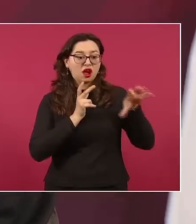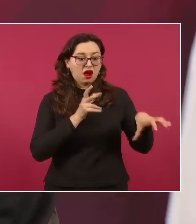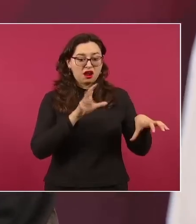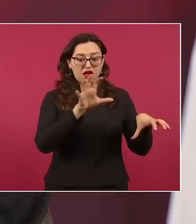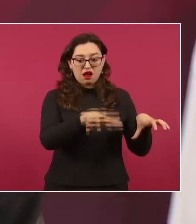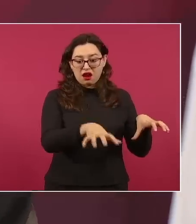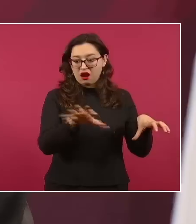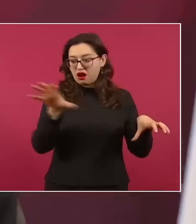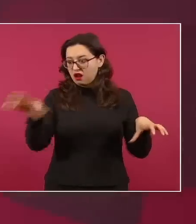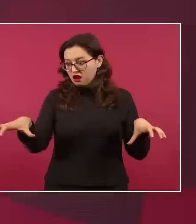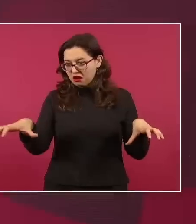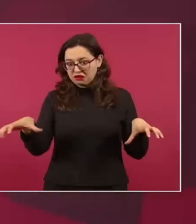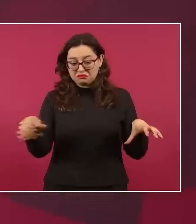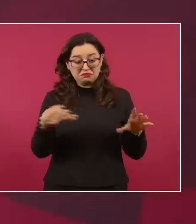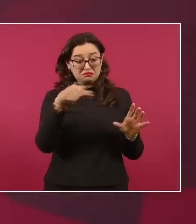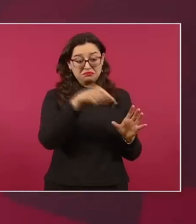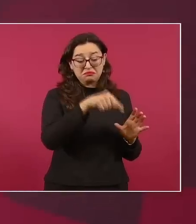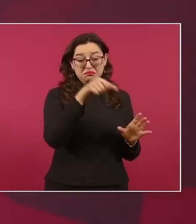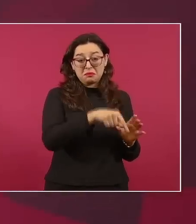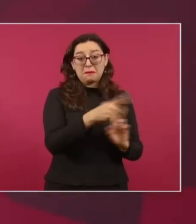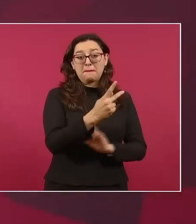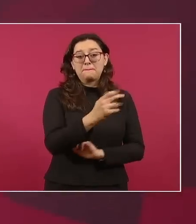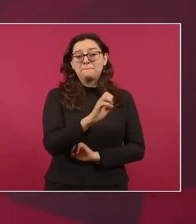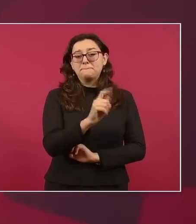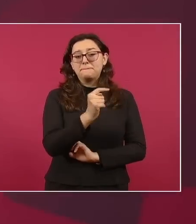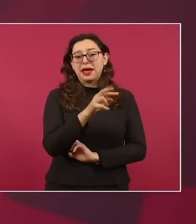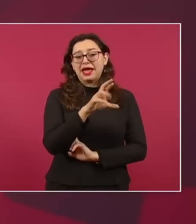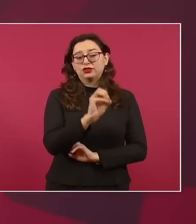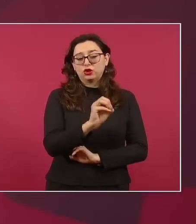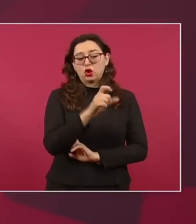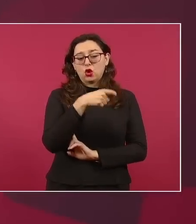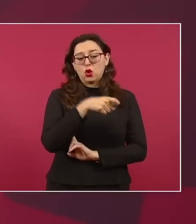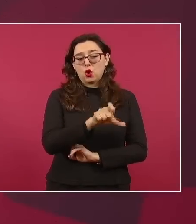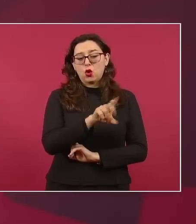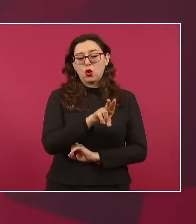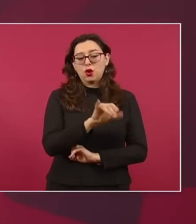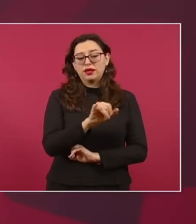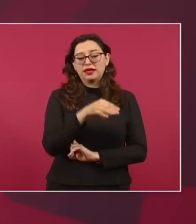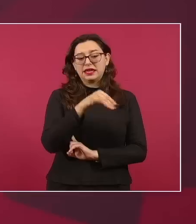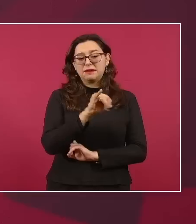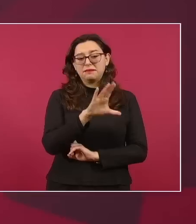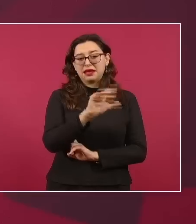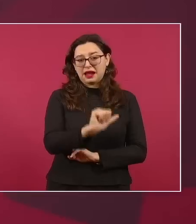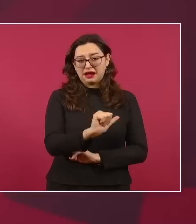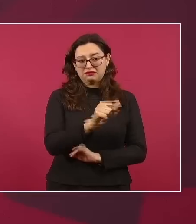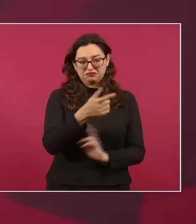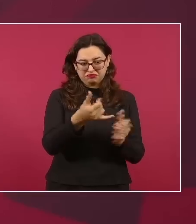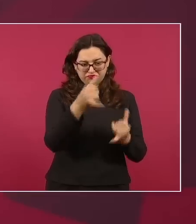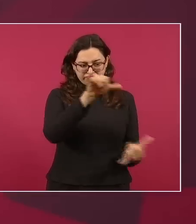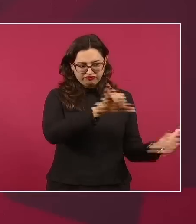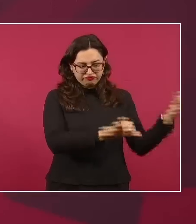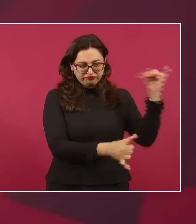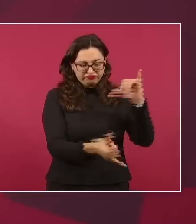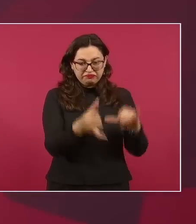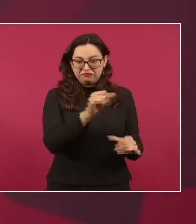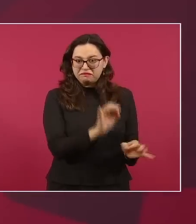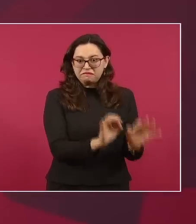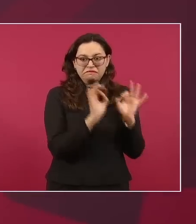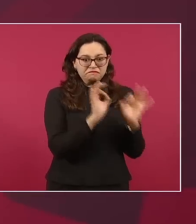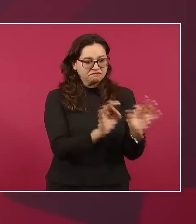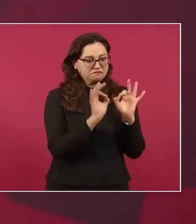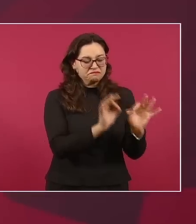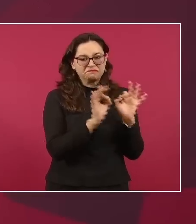Teníamos una industria petroquímica de las mejores del mundo y se esmeraron en